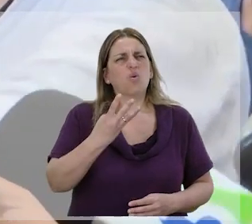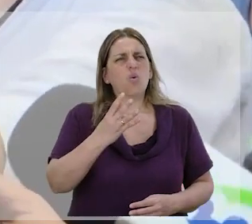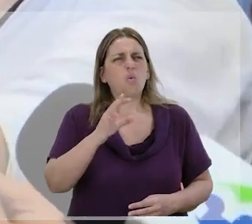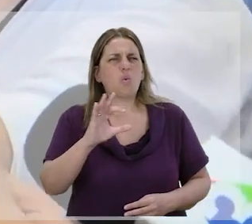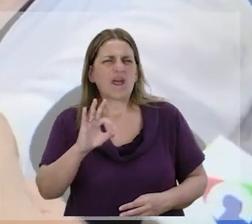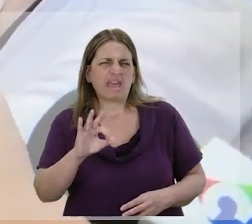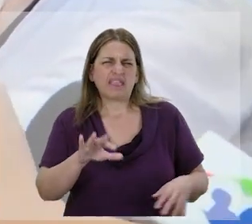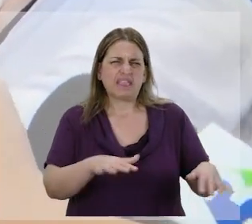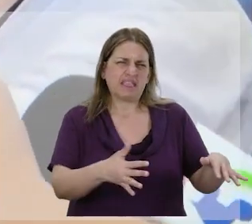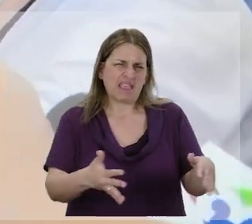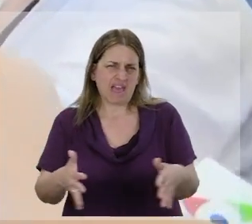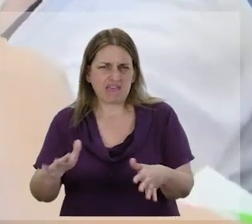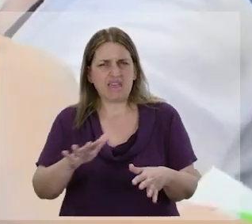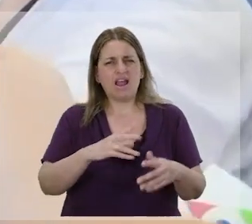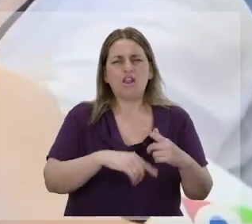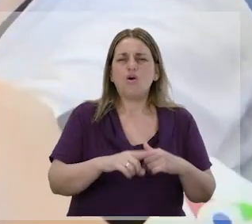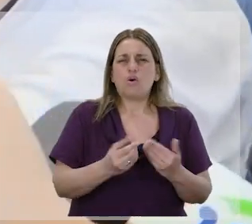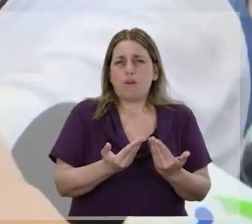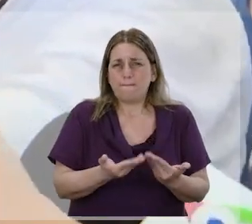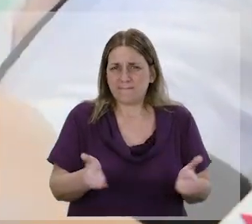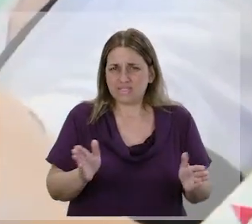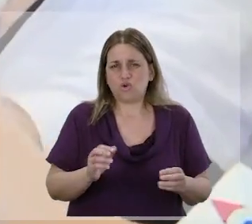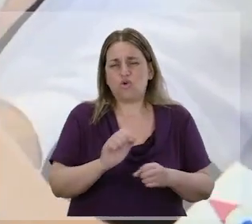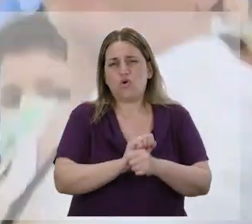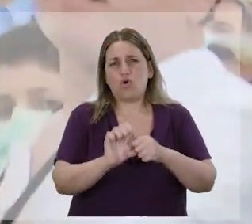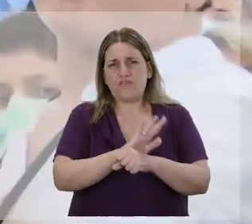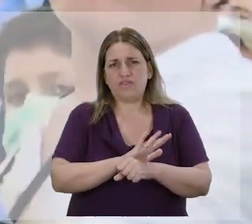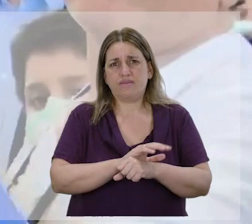tiempo. 40 y pico al principio de la pandemia.